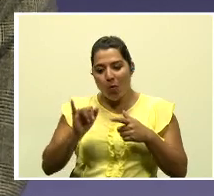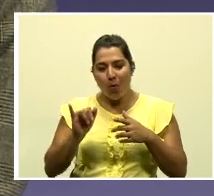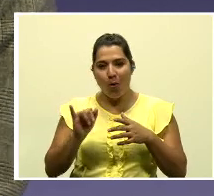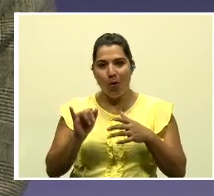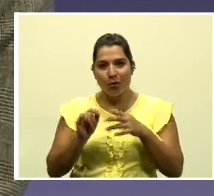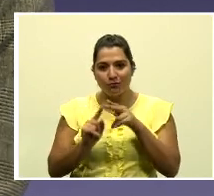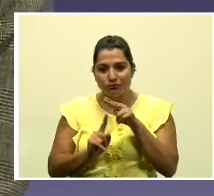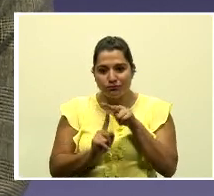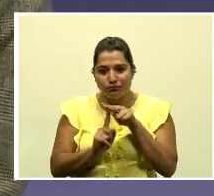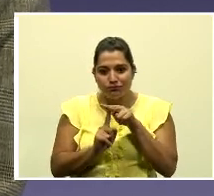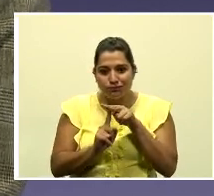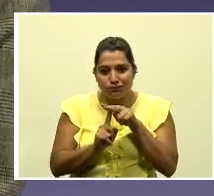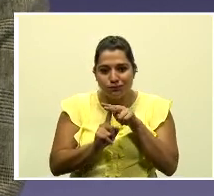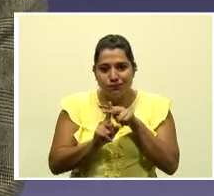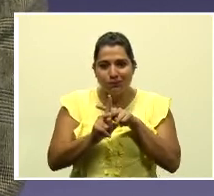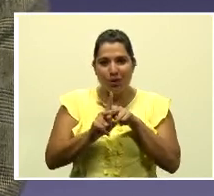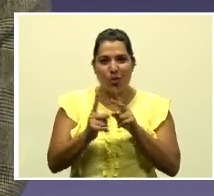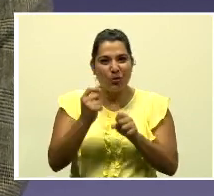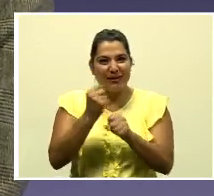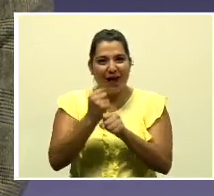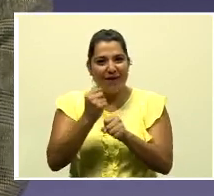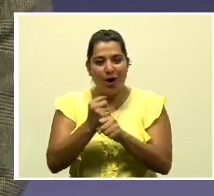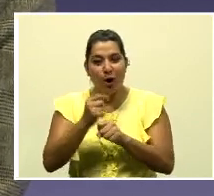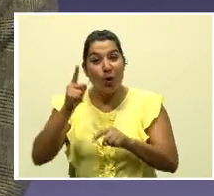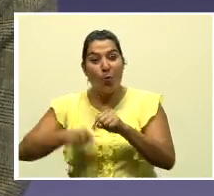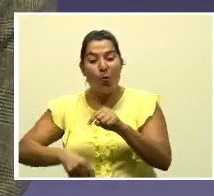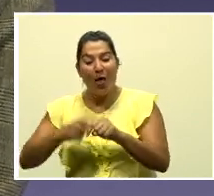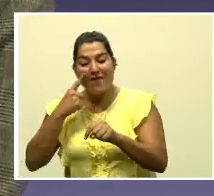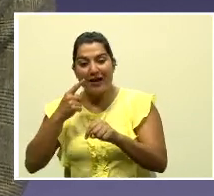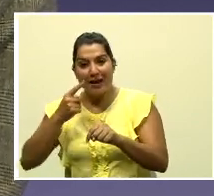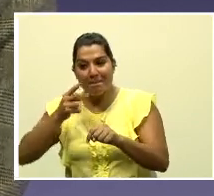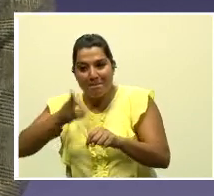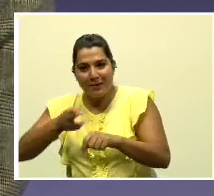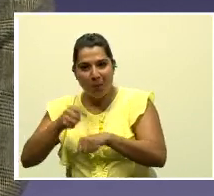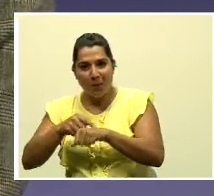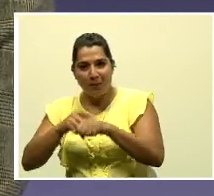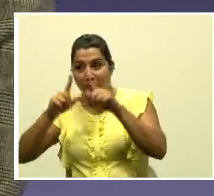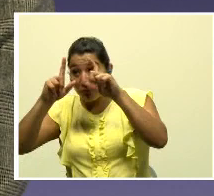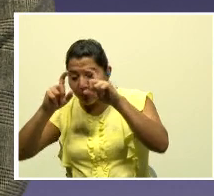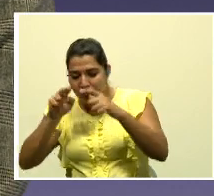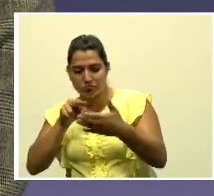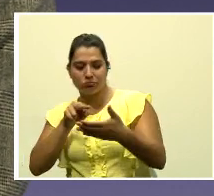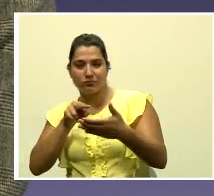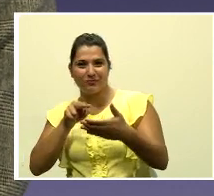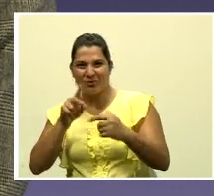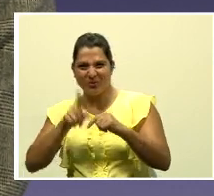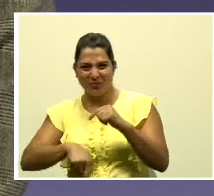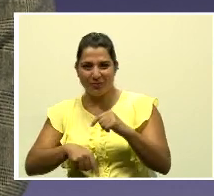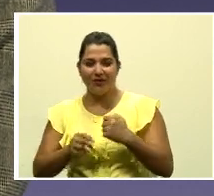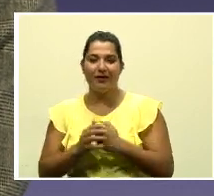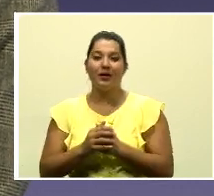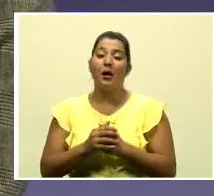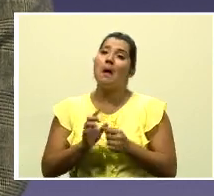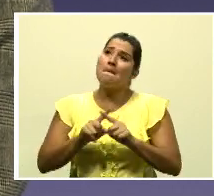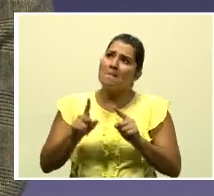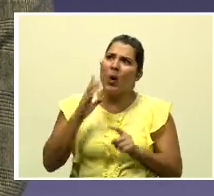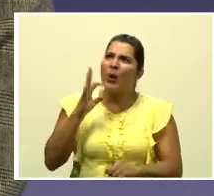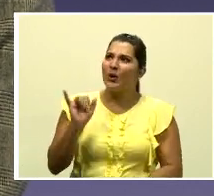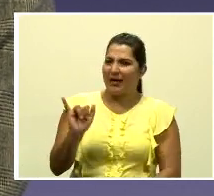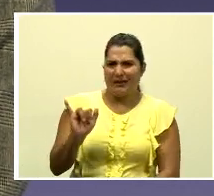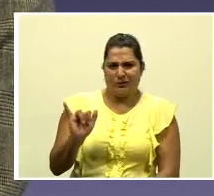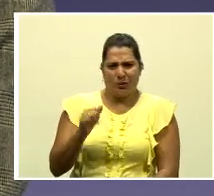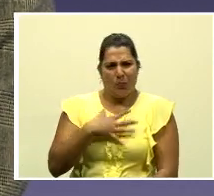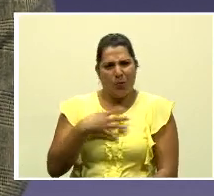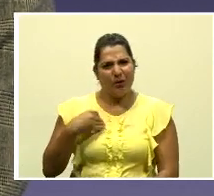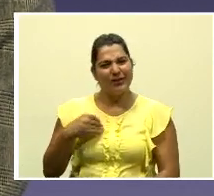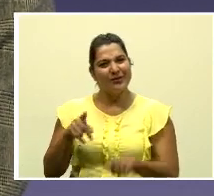ahí, que uno no podía ver de manera instantánea, pero pienso que eso también tiene su atractivo. El